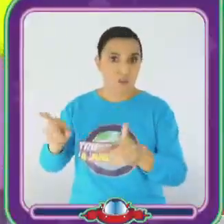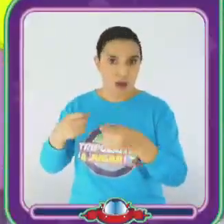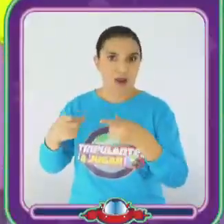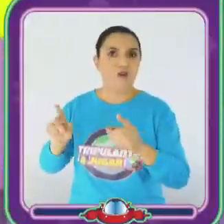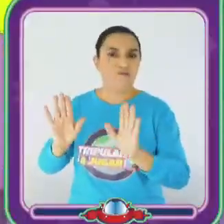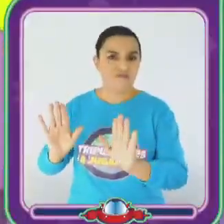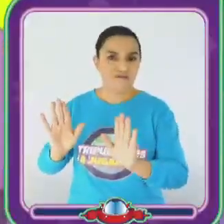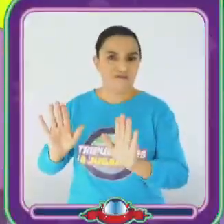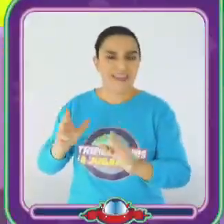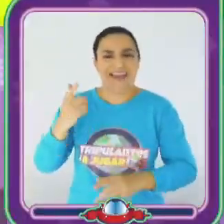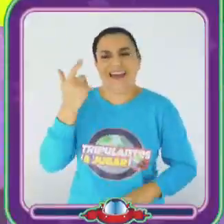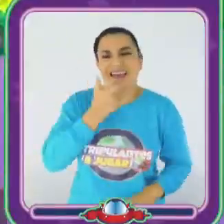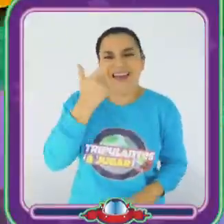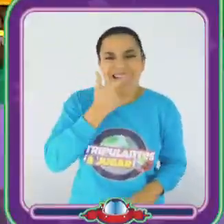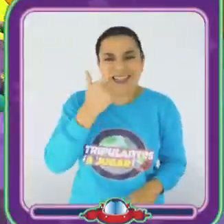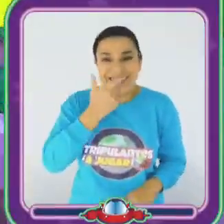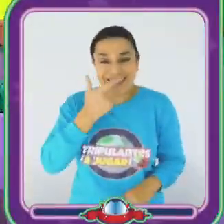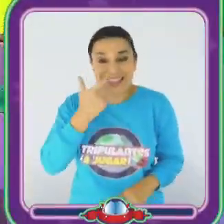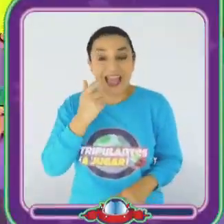Pero la música.